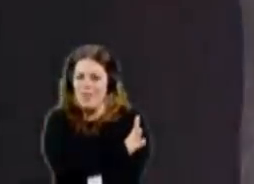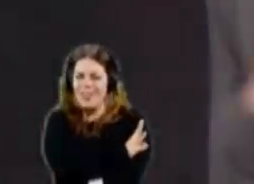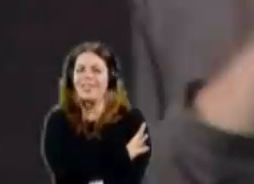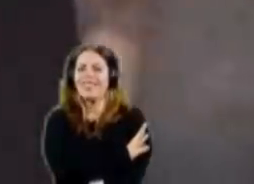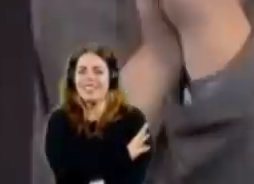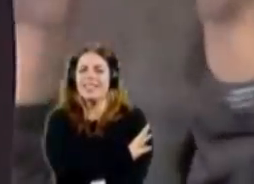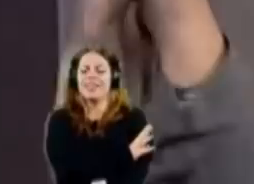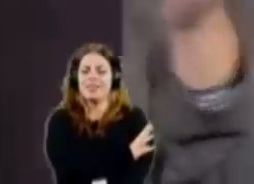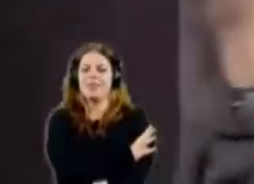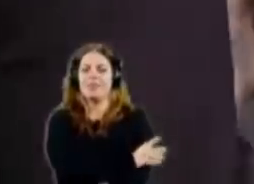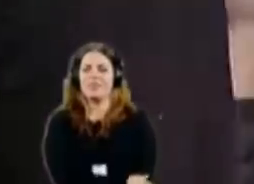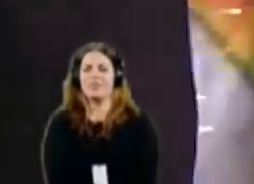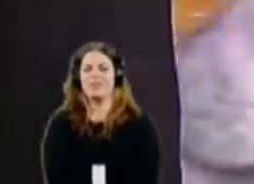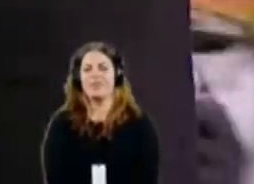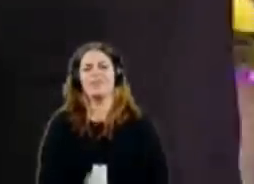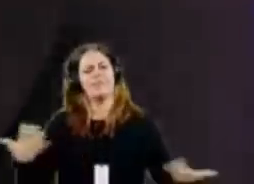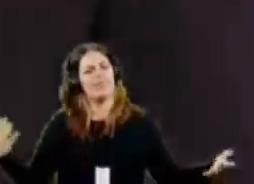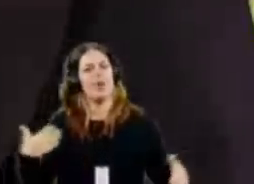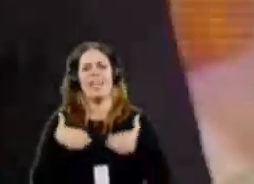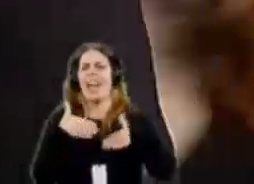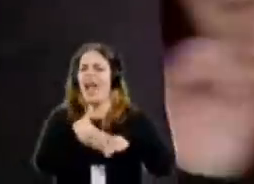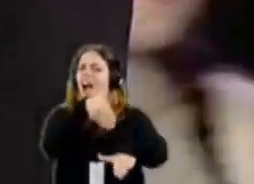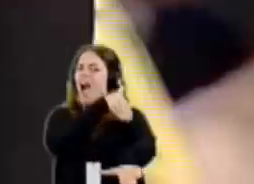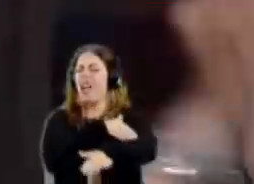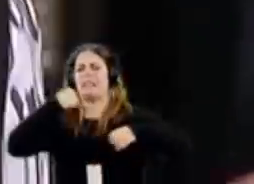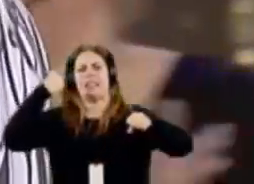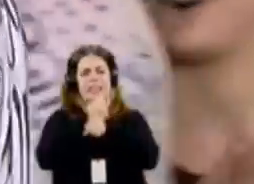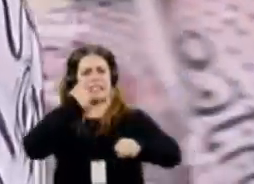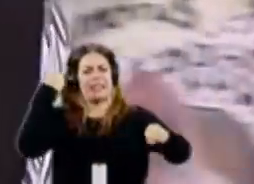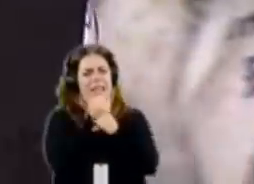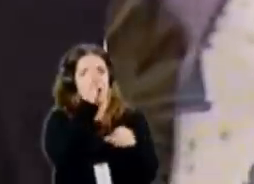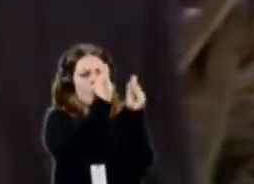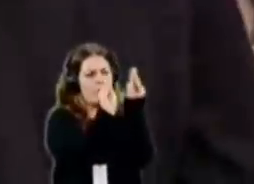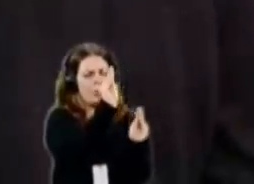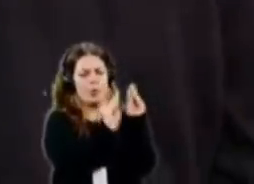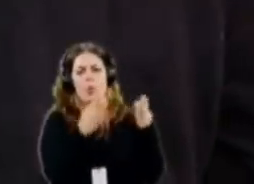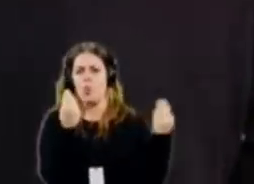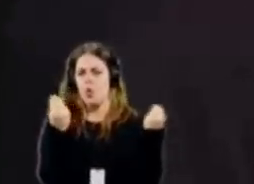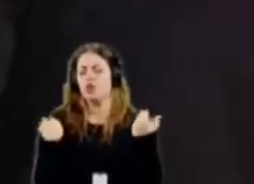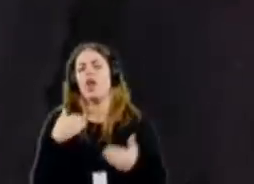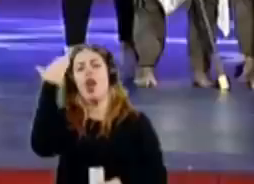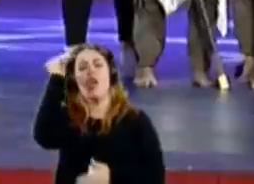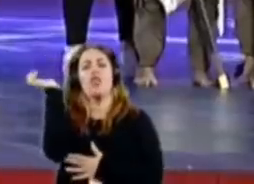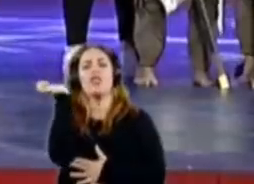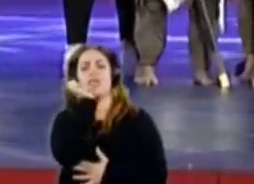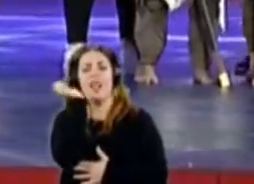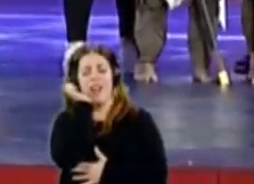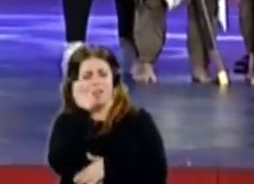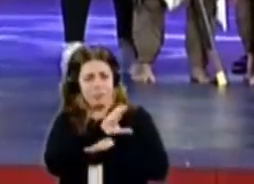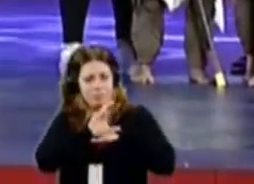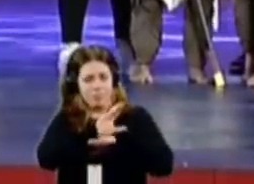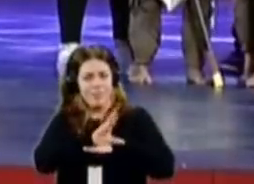¡Mucho! ¡Mucho trabajo detrás! Ahí la concejala Inmaculada. La pintura se resiste al abrazo y al